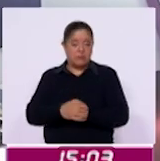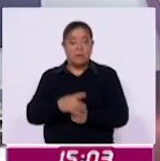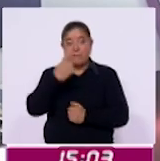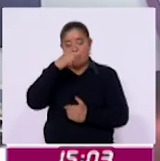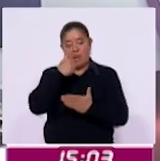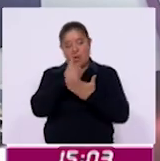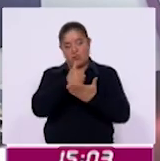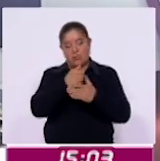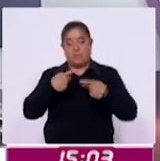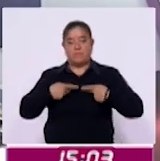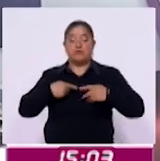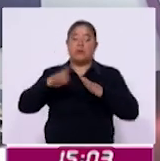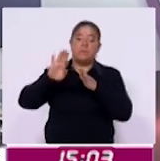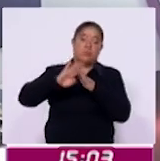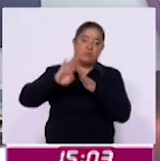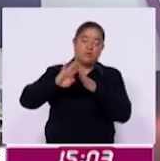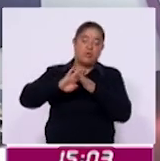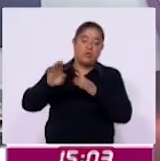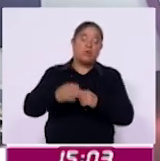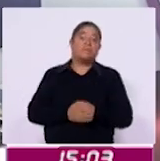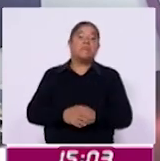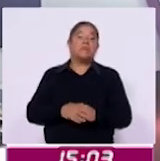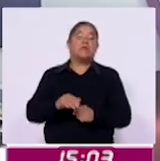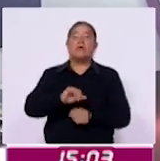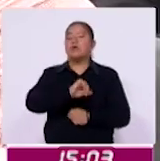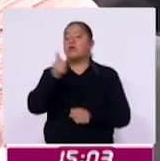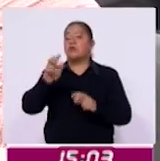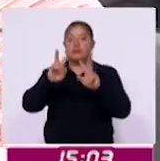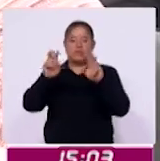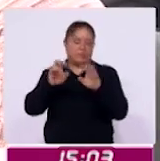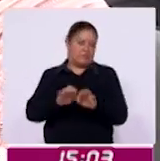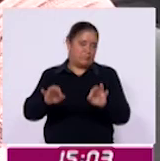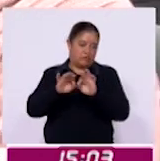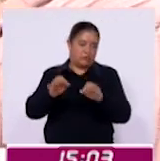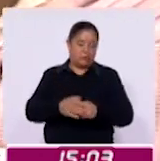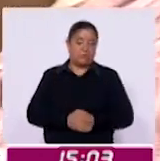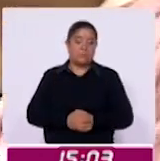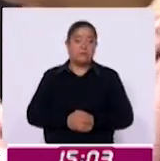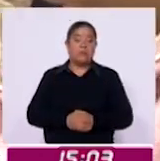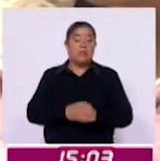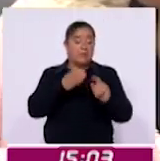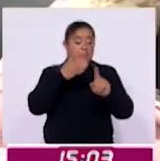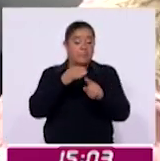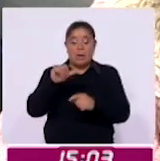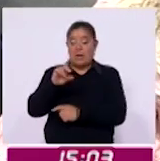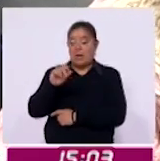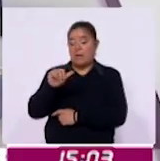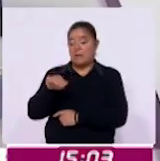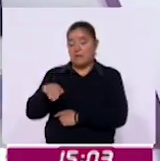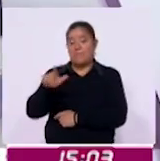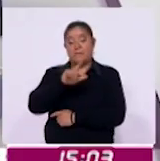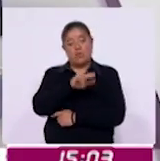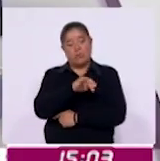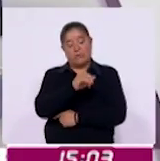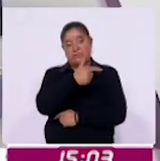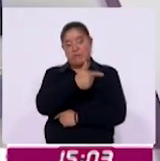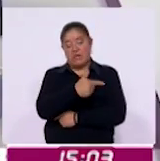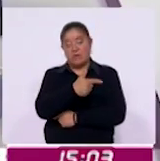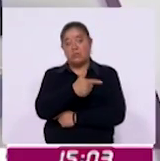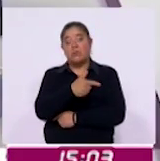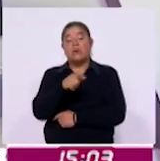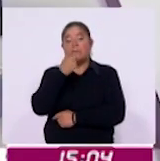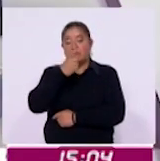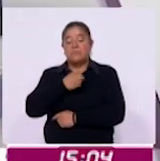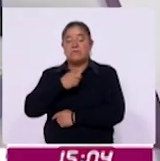los migrantes en otro tema que es muy importante. Al respecto, el encargado de la DAM, Luis Gerardo Avendaño García, resaltó